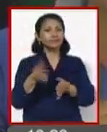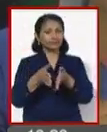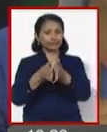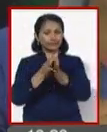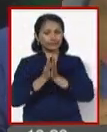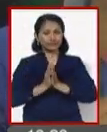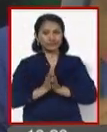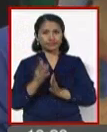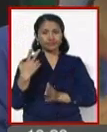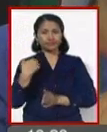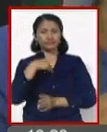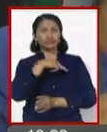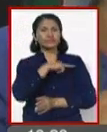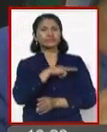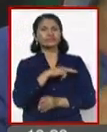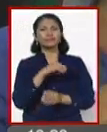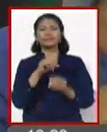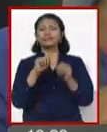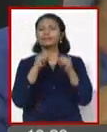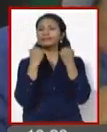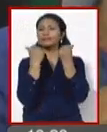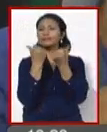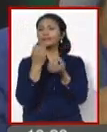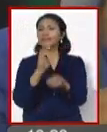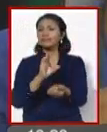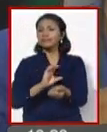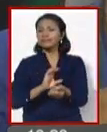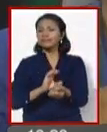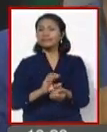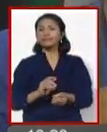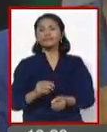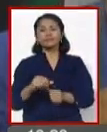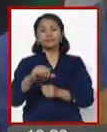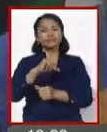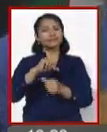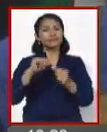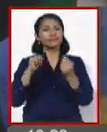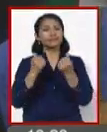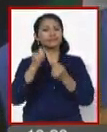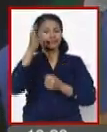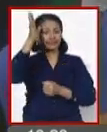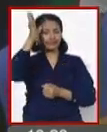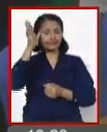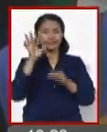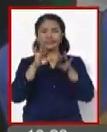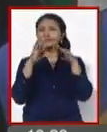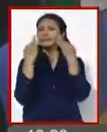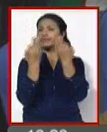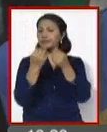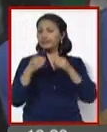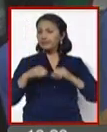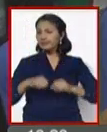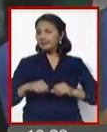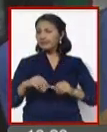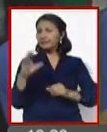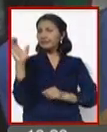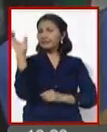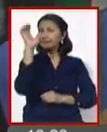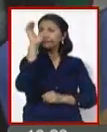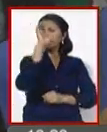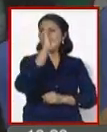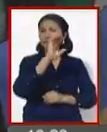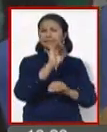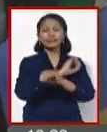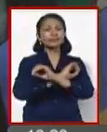hemos pedido nosotros como sociedad civil, como asociación y como padres de familias que seguimos peregrinando